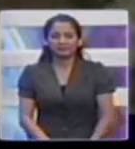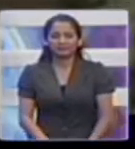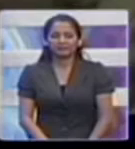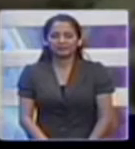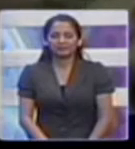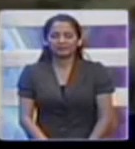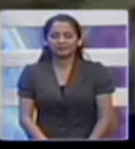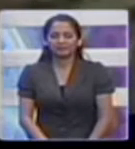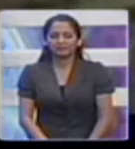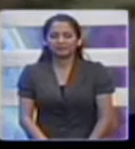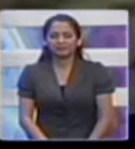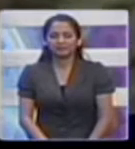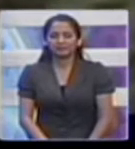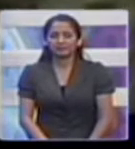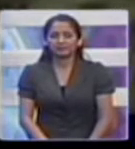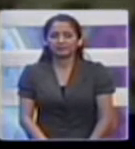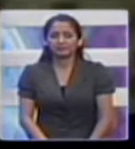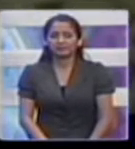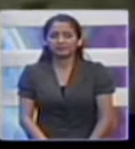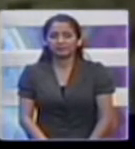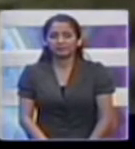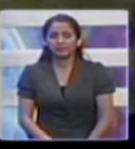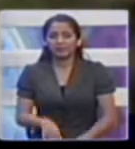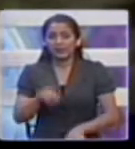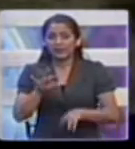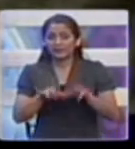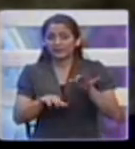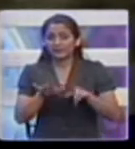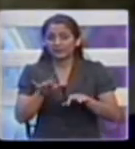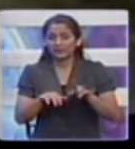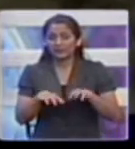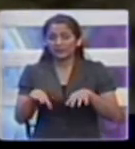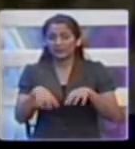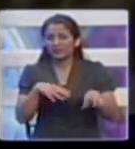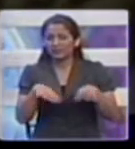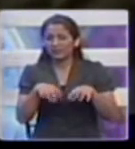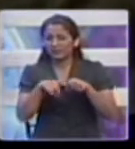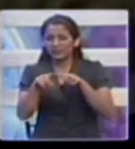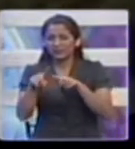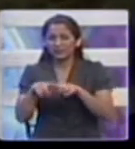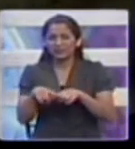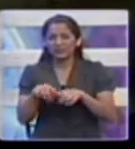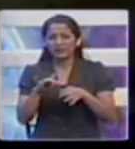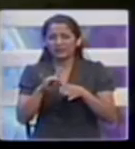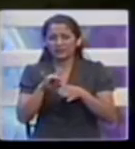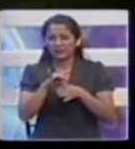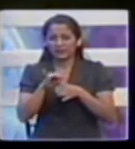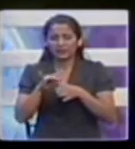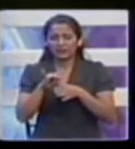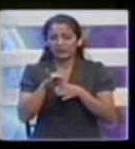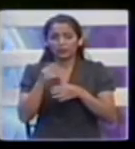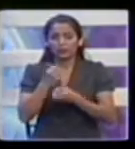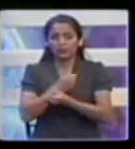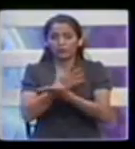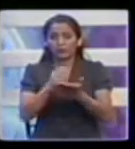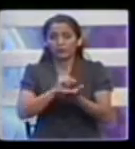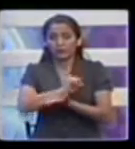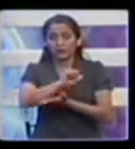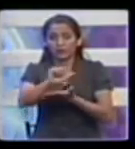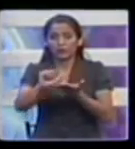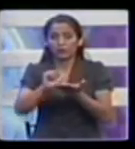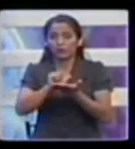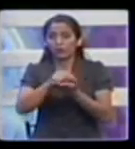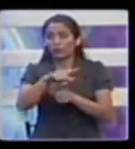Tan solo el último fin de semana, la Secretaría de Gestión de Riesgos de la Zona 6 registró 29 incendios forestales en distintos cantones de la provincia del